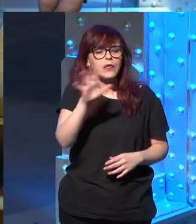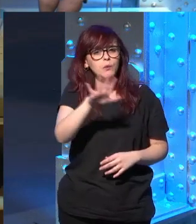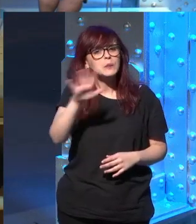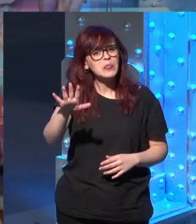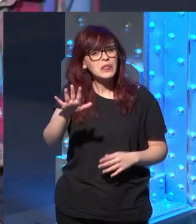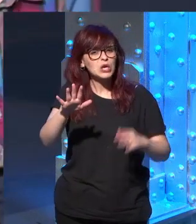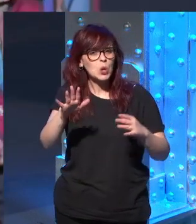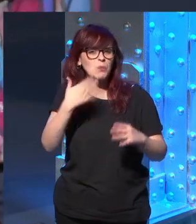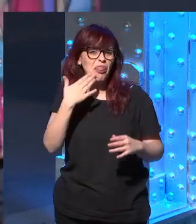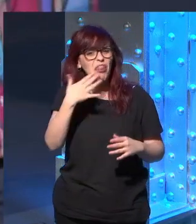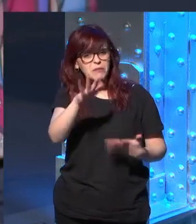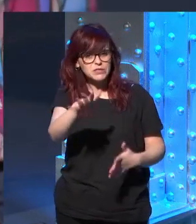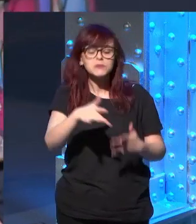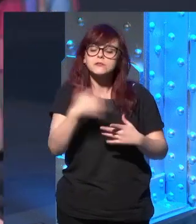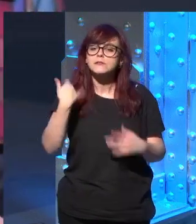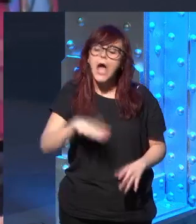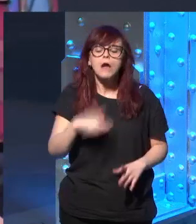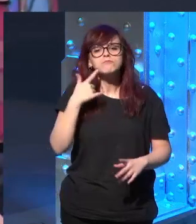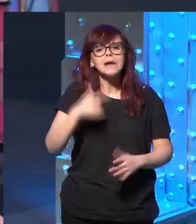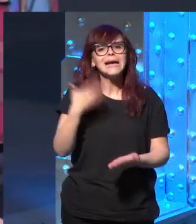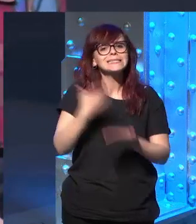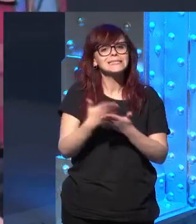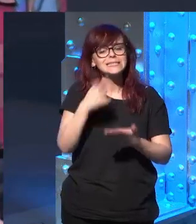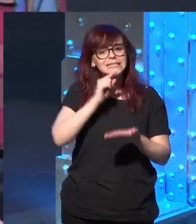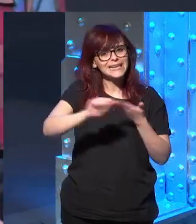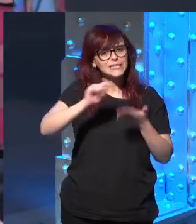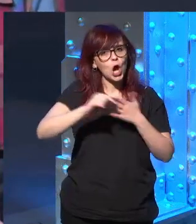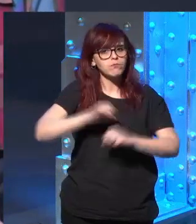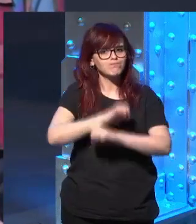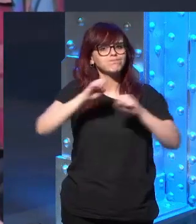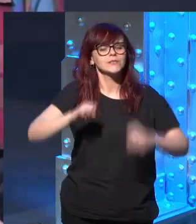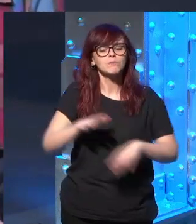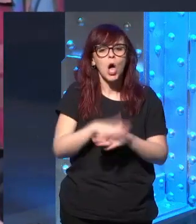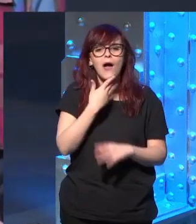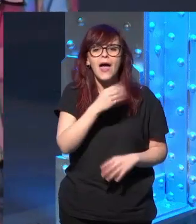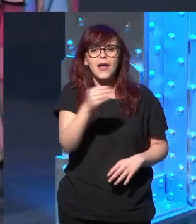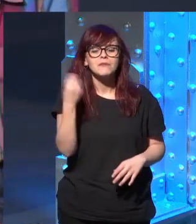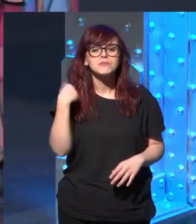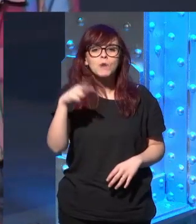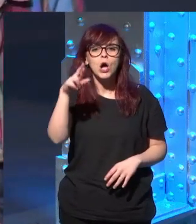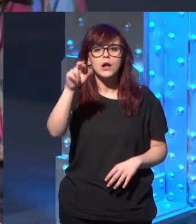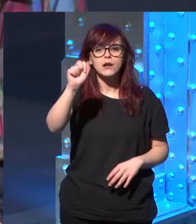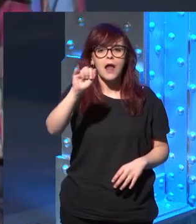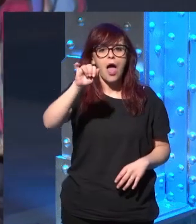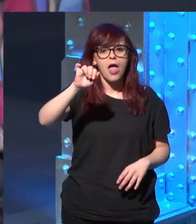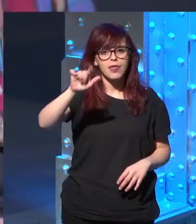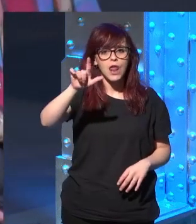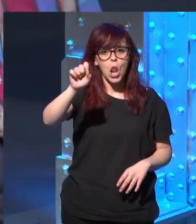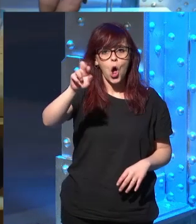es una buena edad para decir, ya dejo de ser emergente. ¿Qué edad tiene Israel Loriga? Sí,